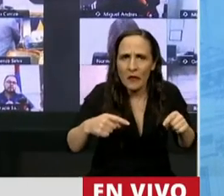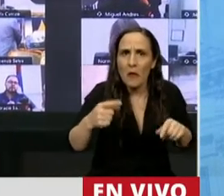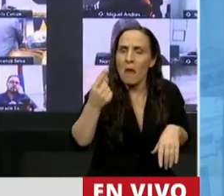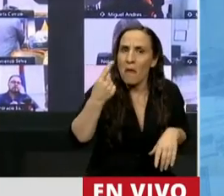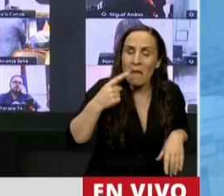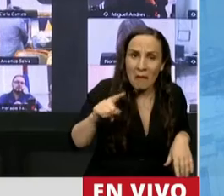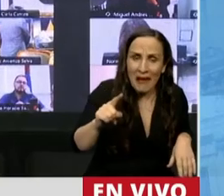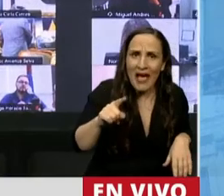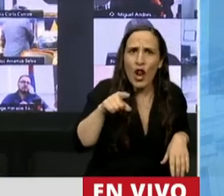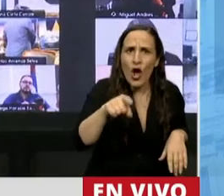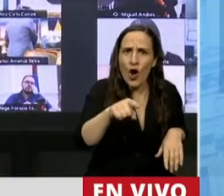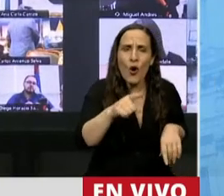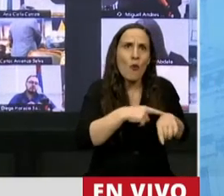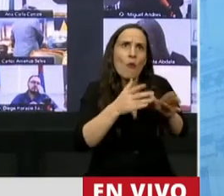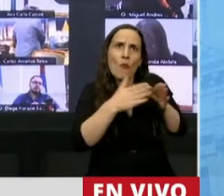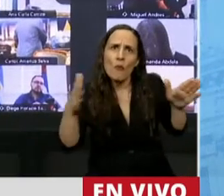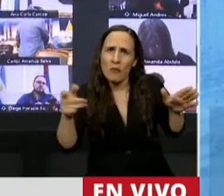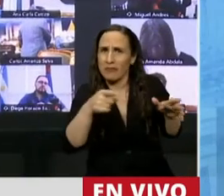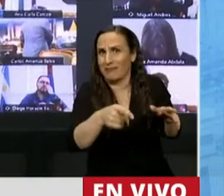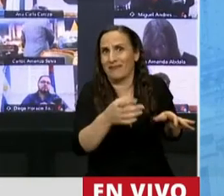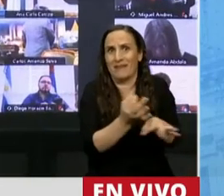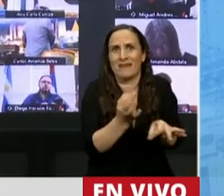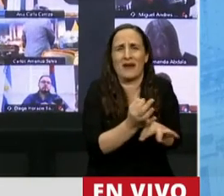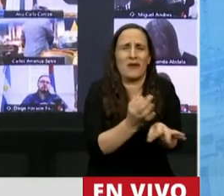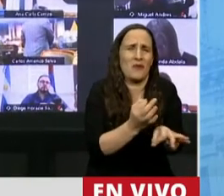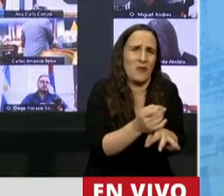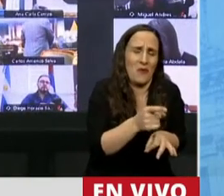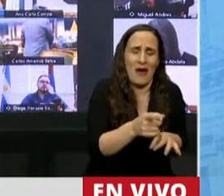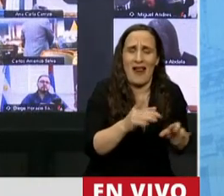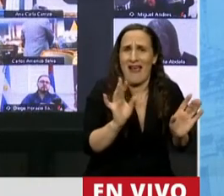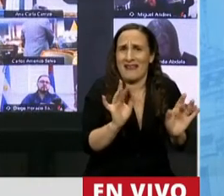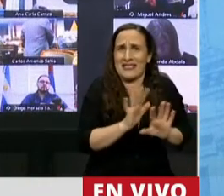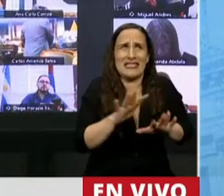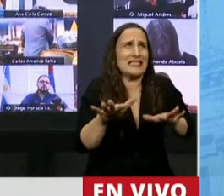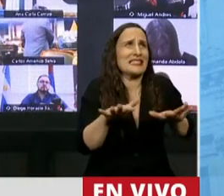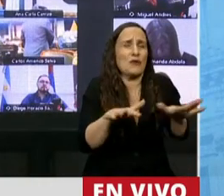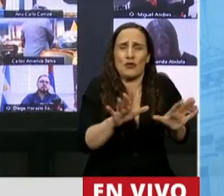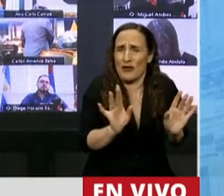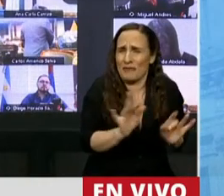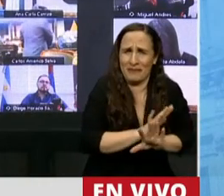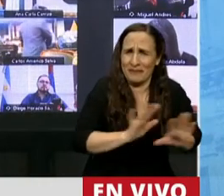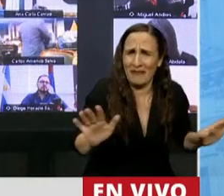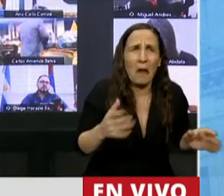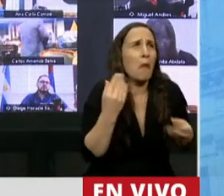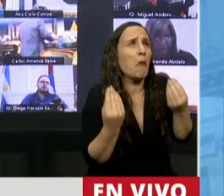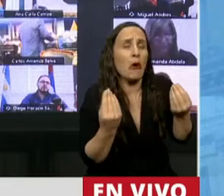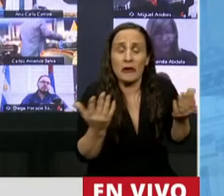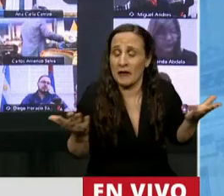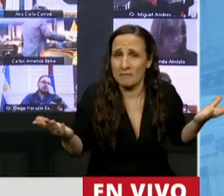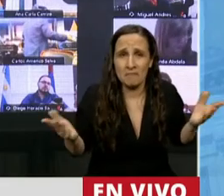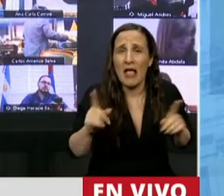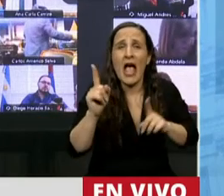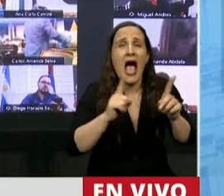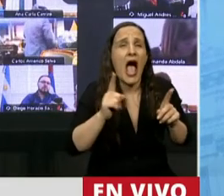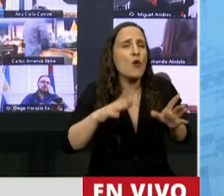sin plenitud de la actividad escolar, algo gravísimo e injustificable, salvo que algunas